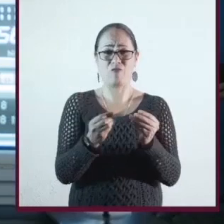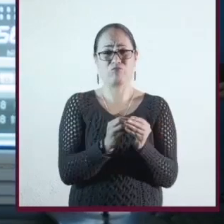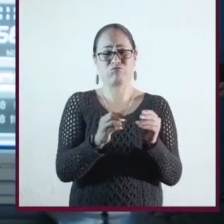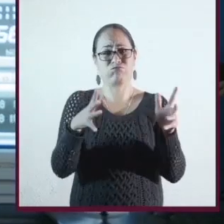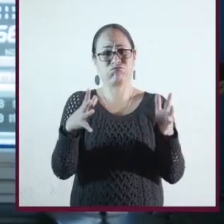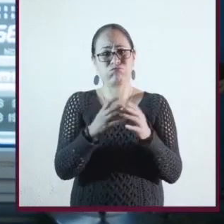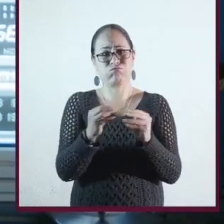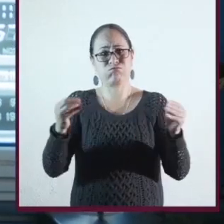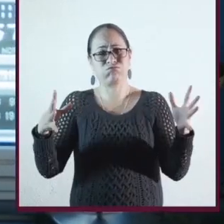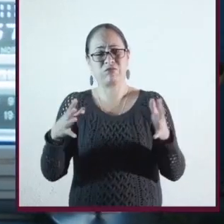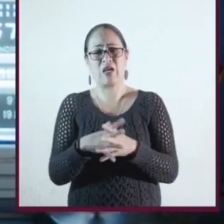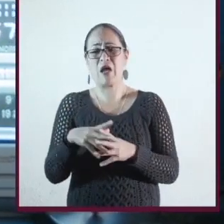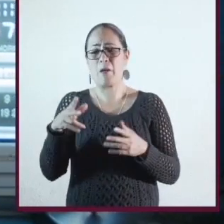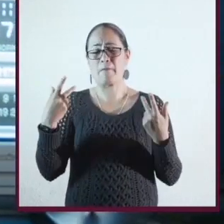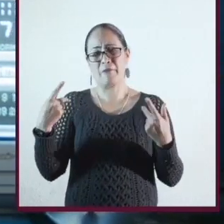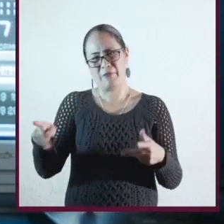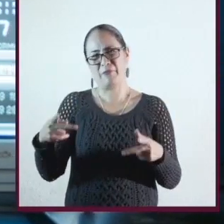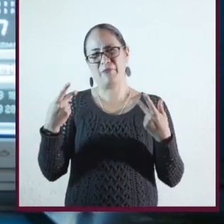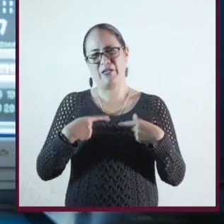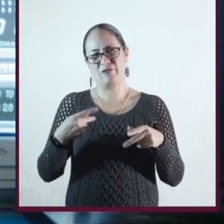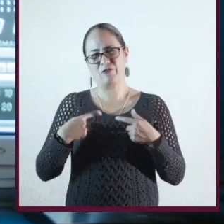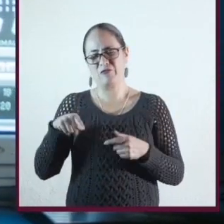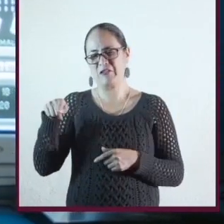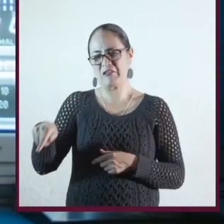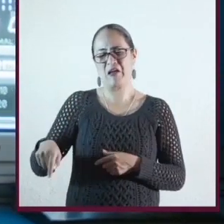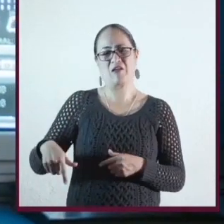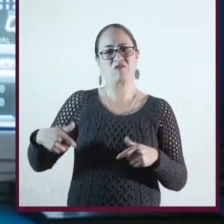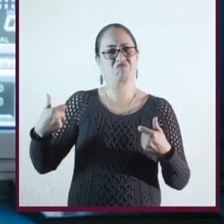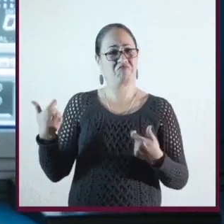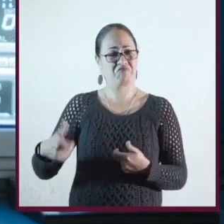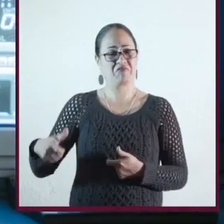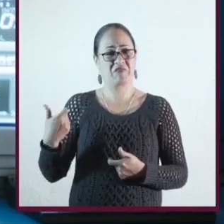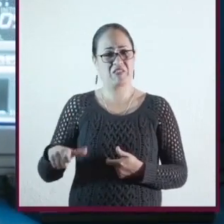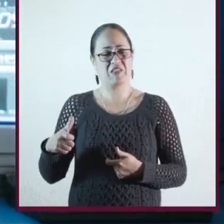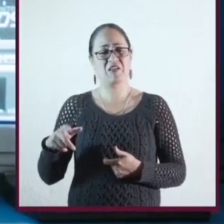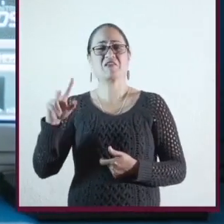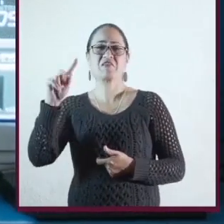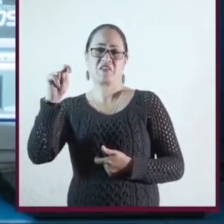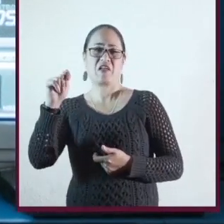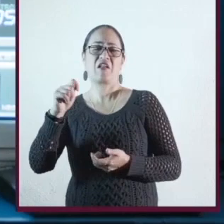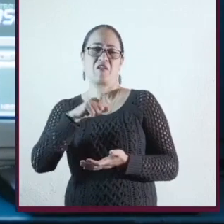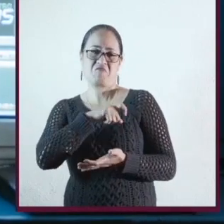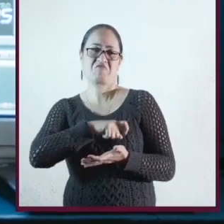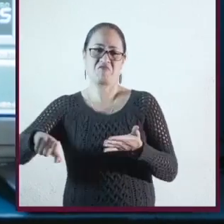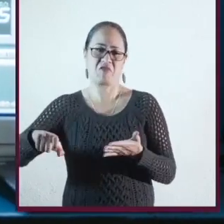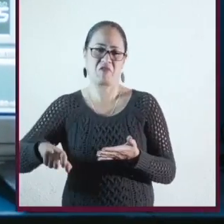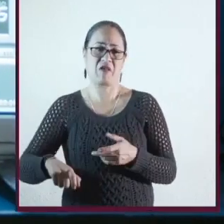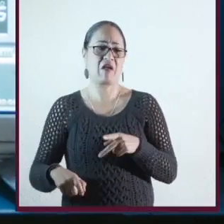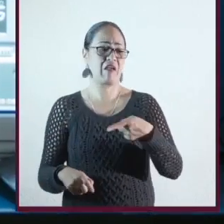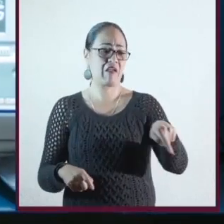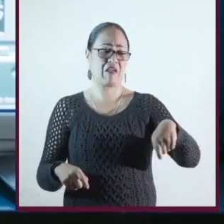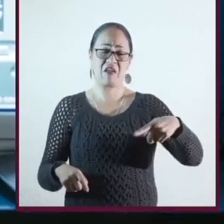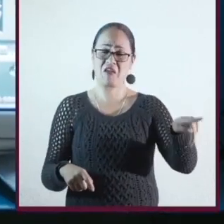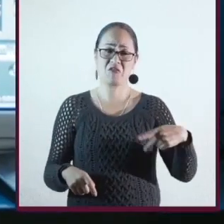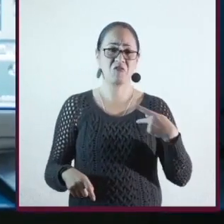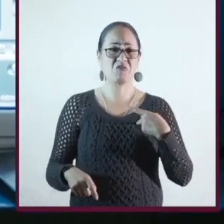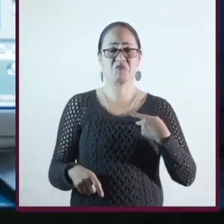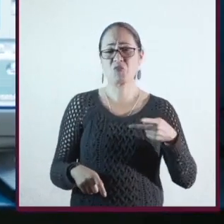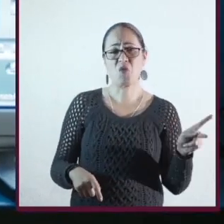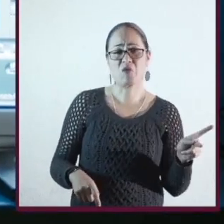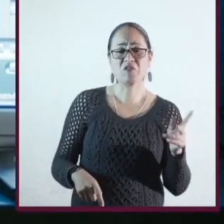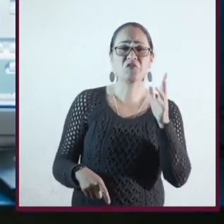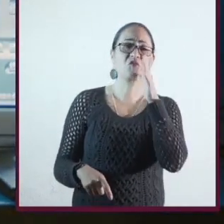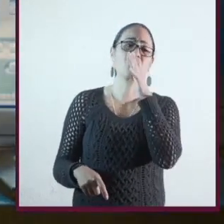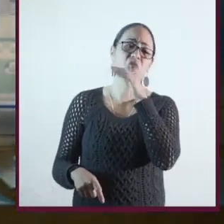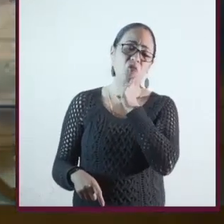una televisión era símbolo de un buen estatus social. No cualquiera podía comprar una y tenerla y asignarle un